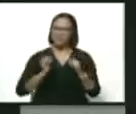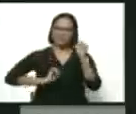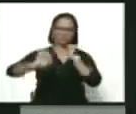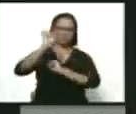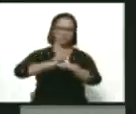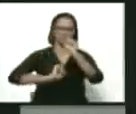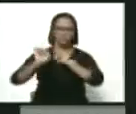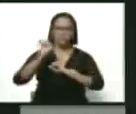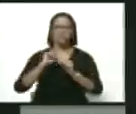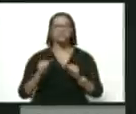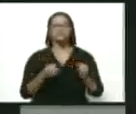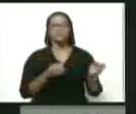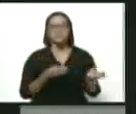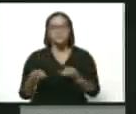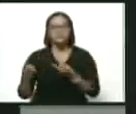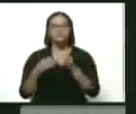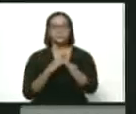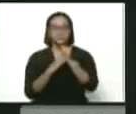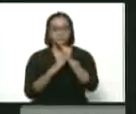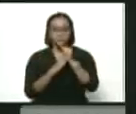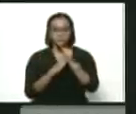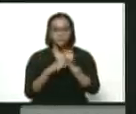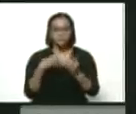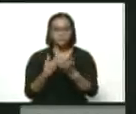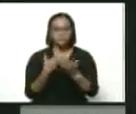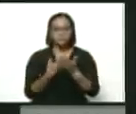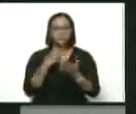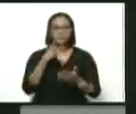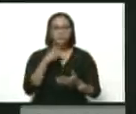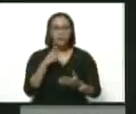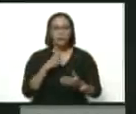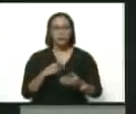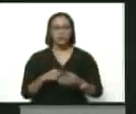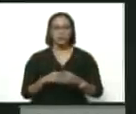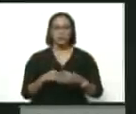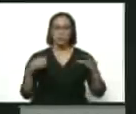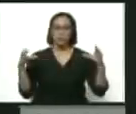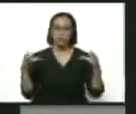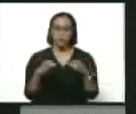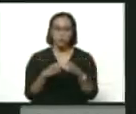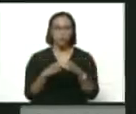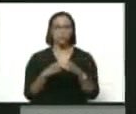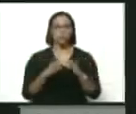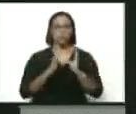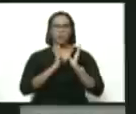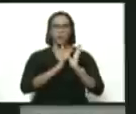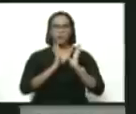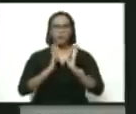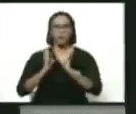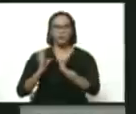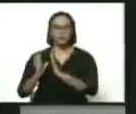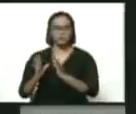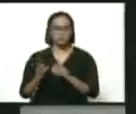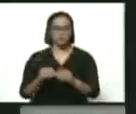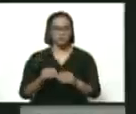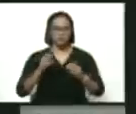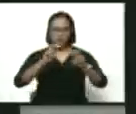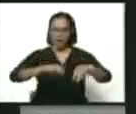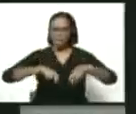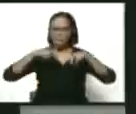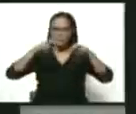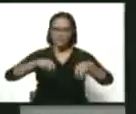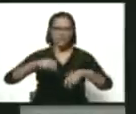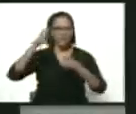invitar a líderes, lideresas de partidos políticos, sindicatos, gremios, organizaciones campesinas,